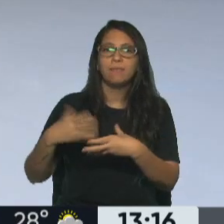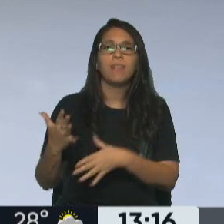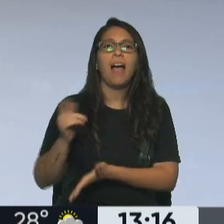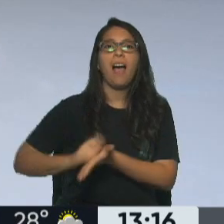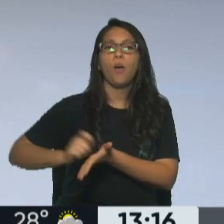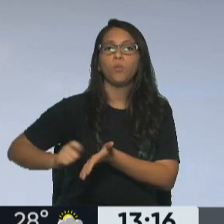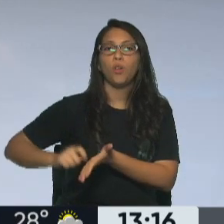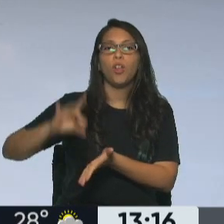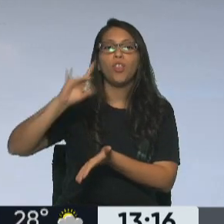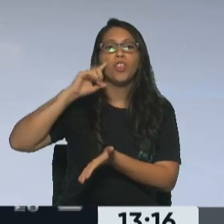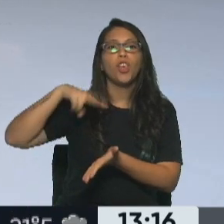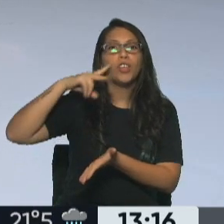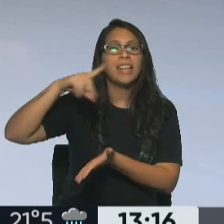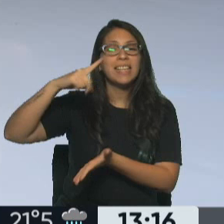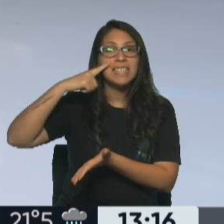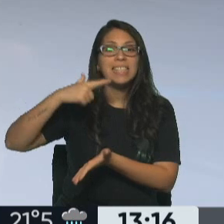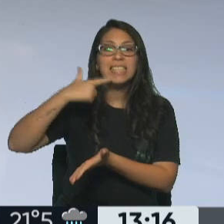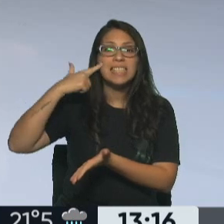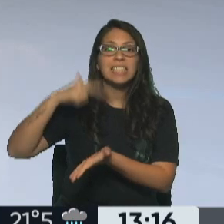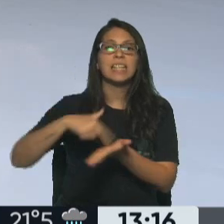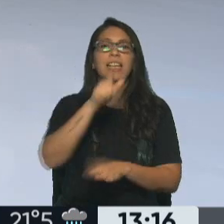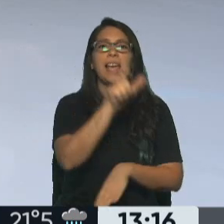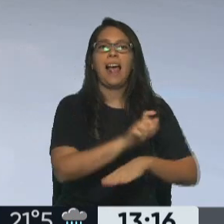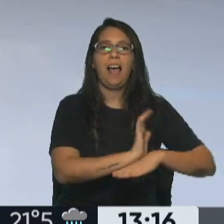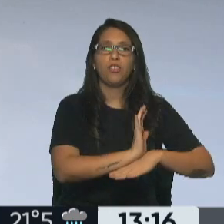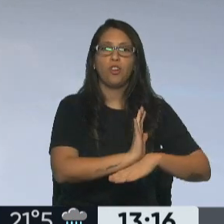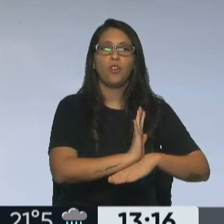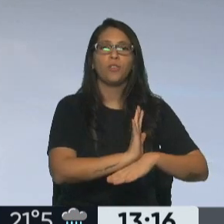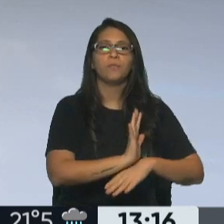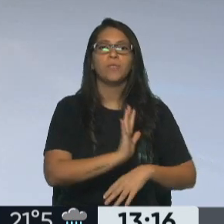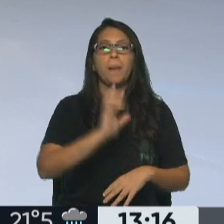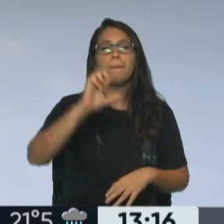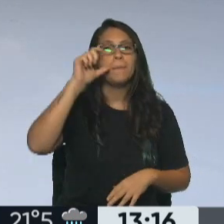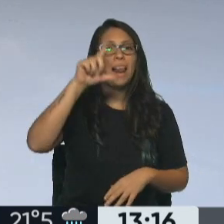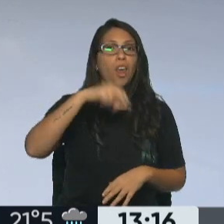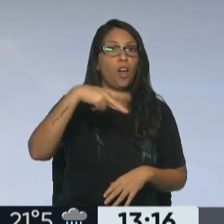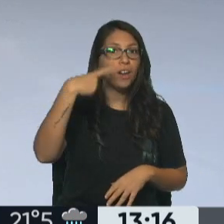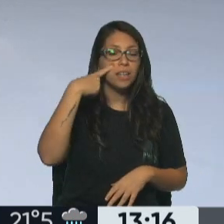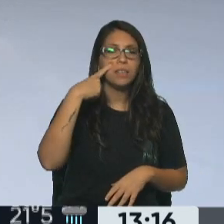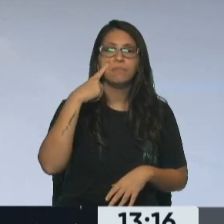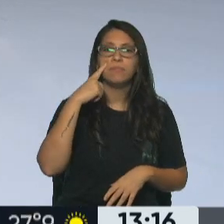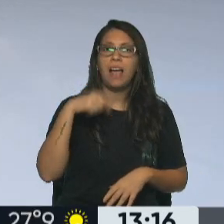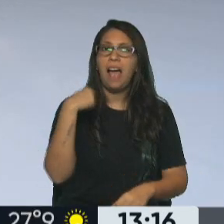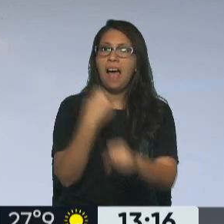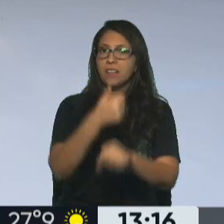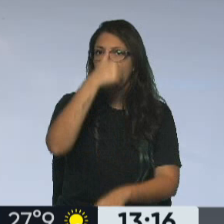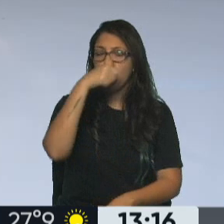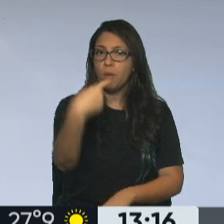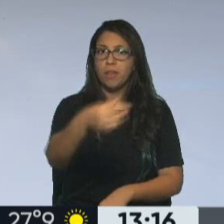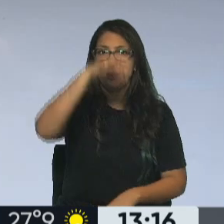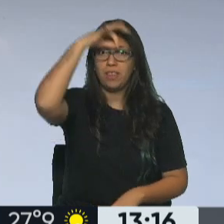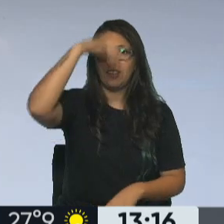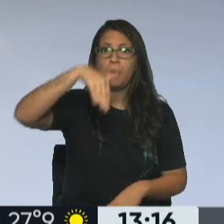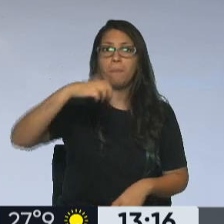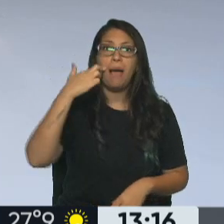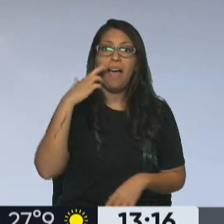dionis el intérprete de este unipersonal que se llama el brote es Roberto peloni continúan hasta este domingo en el teatro maipo